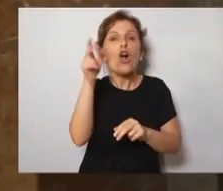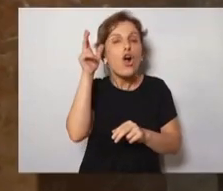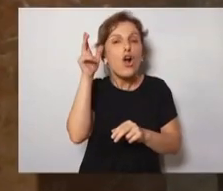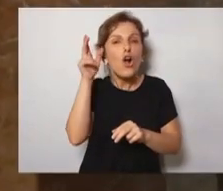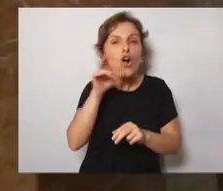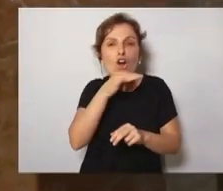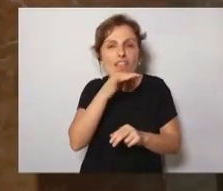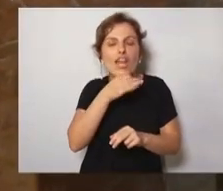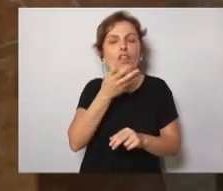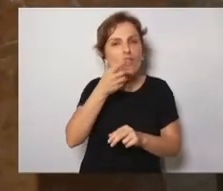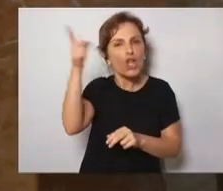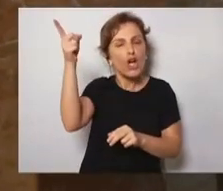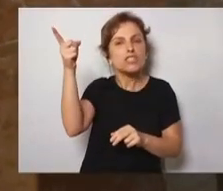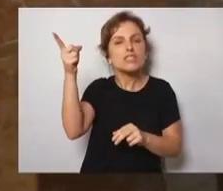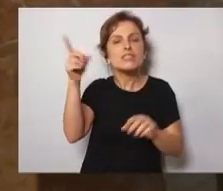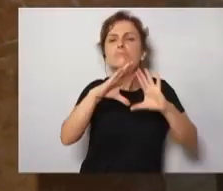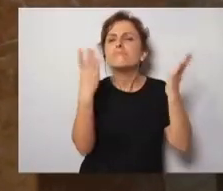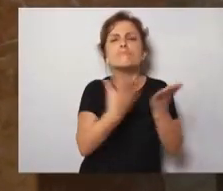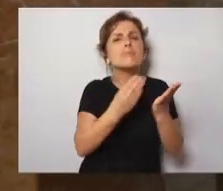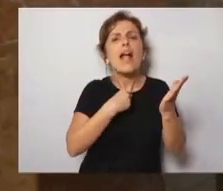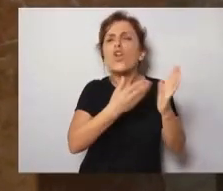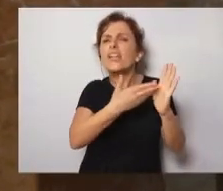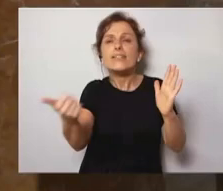invitados a la mesa del señor